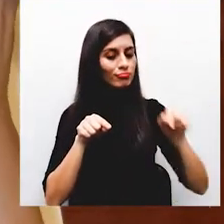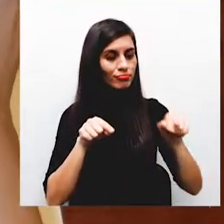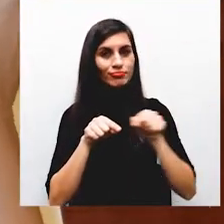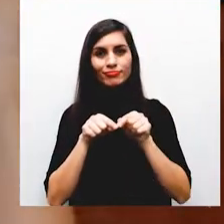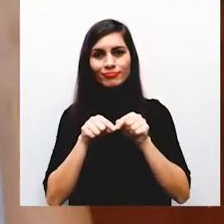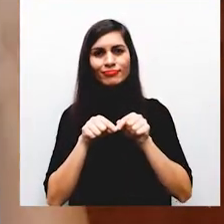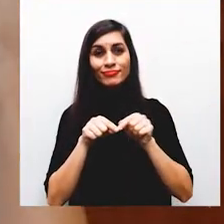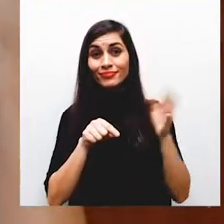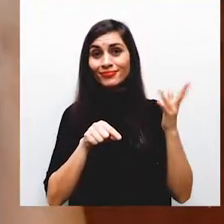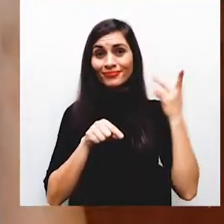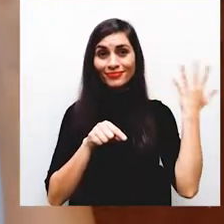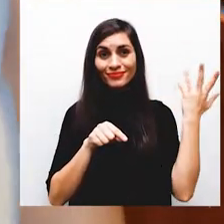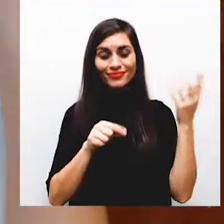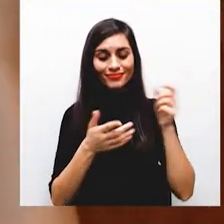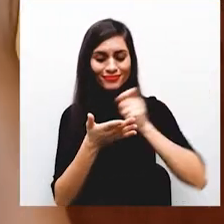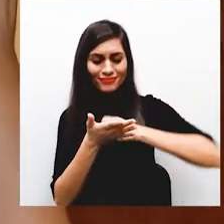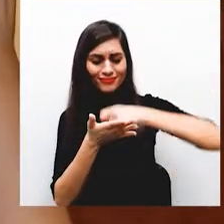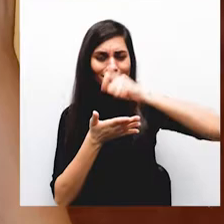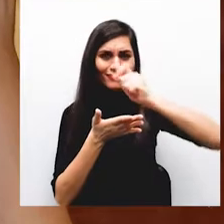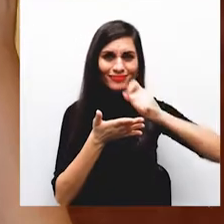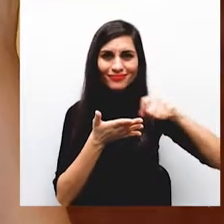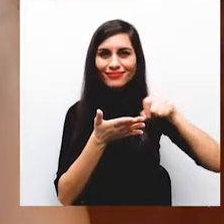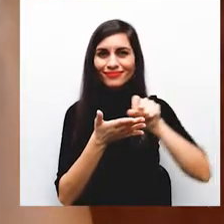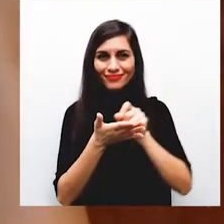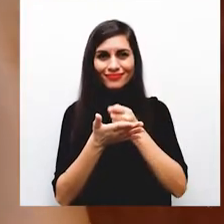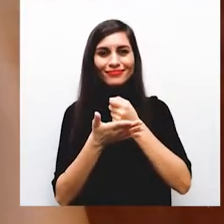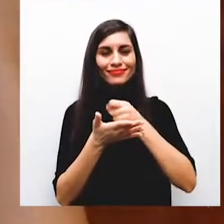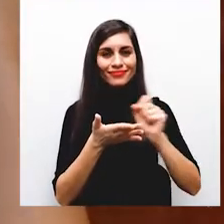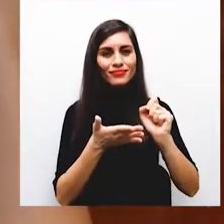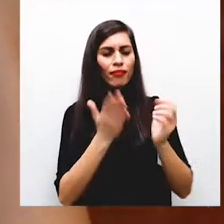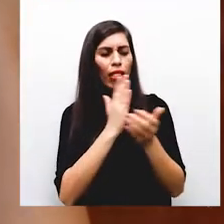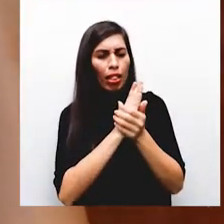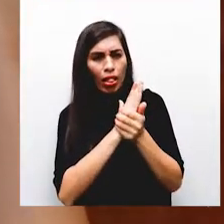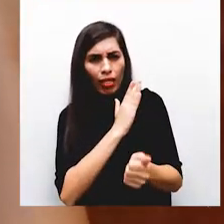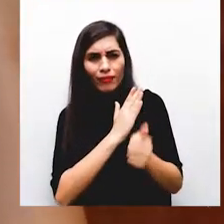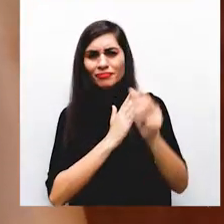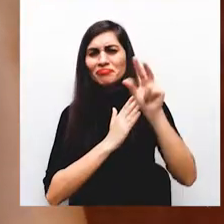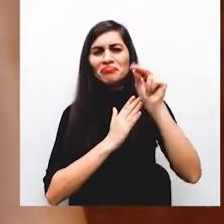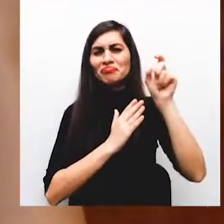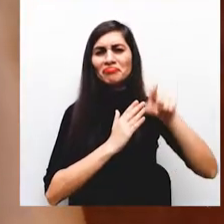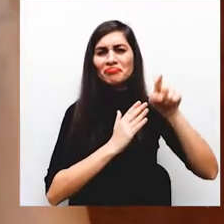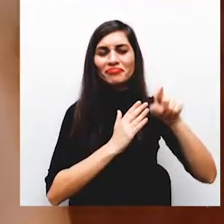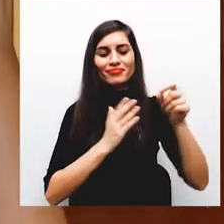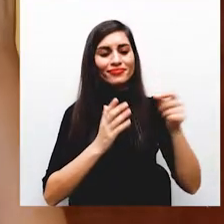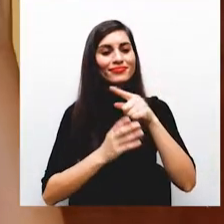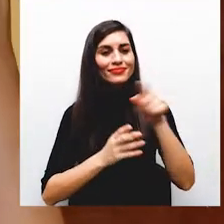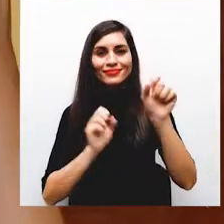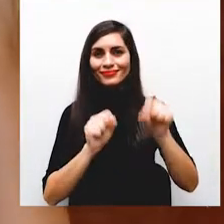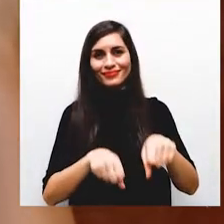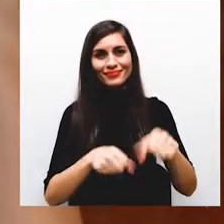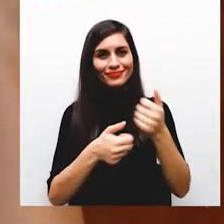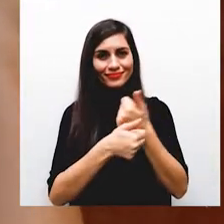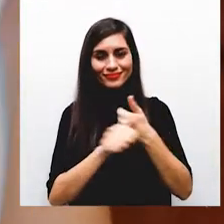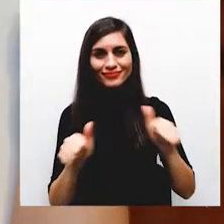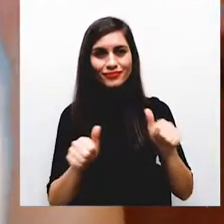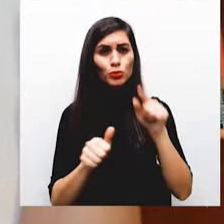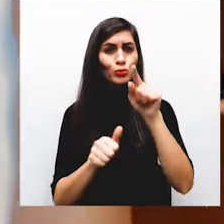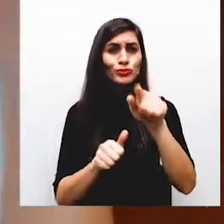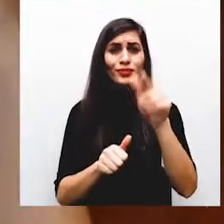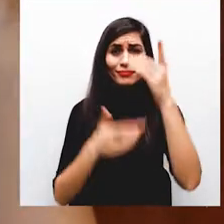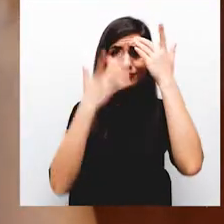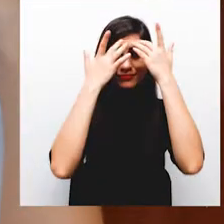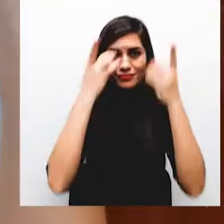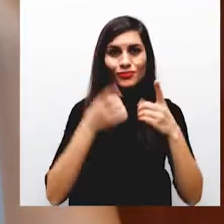que son fáciles de hacer y que no requieren mayor habilidad. Pero ustedes lo pueden hacer